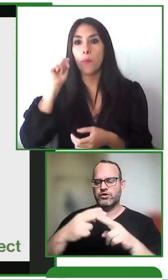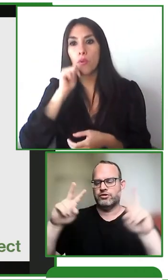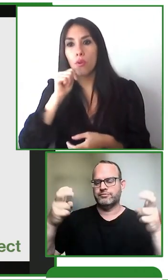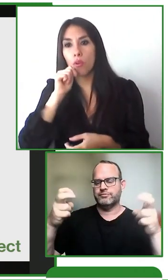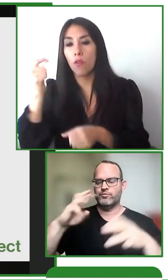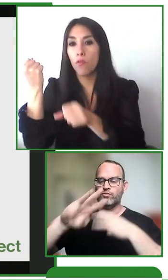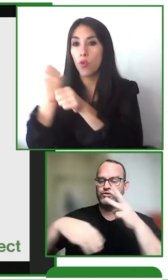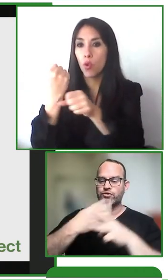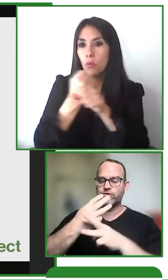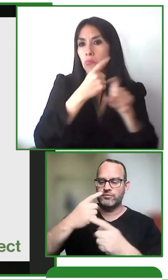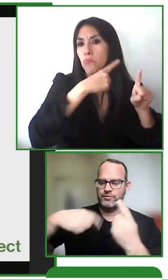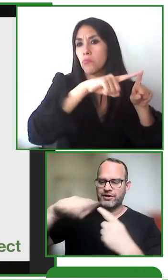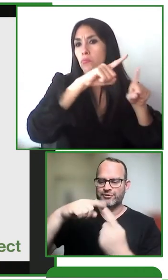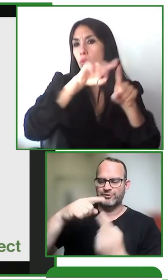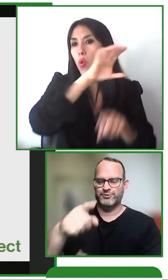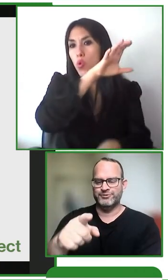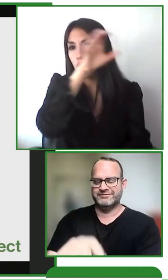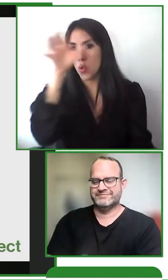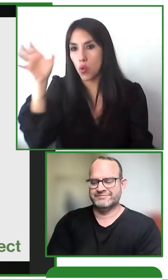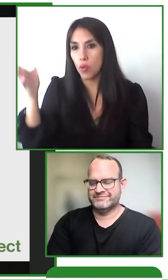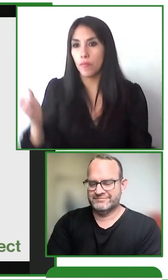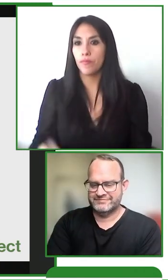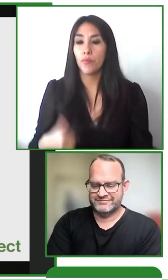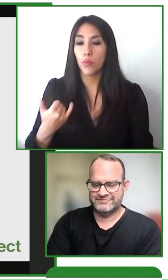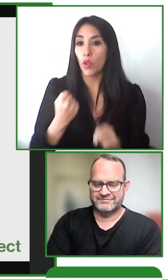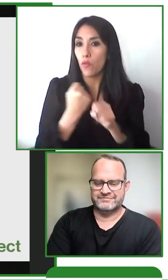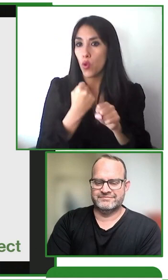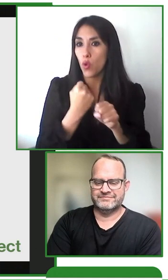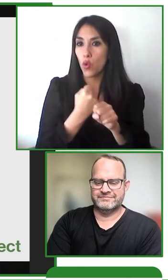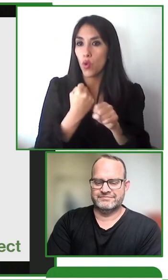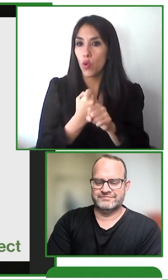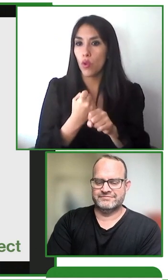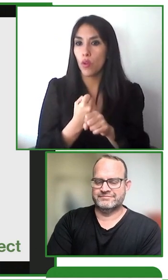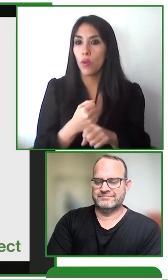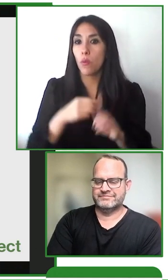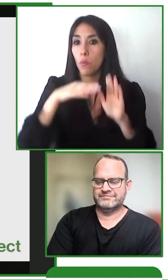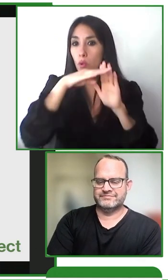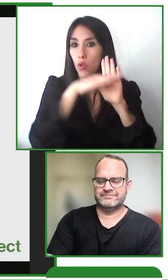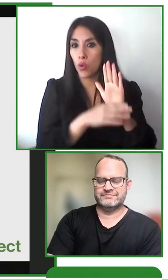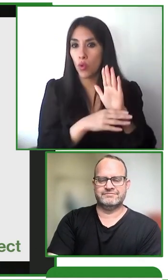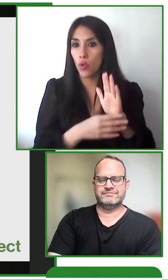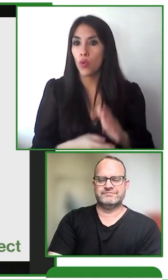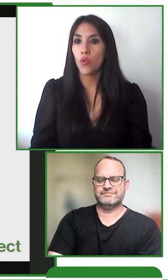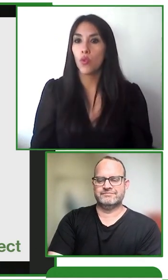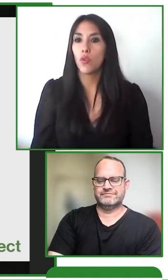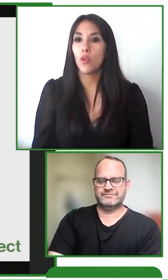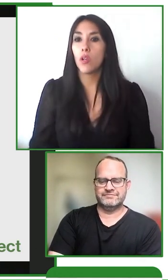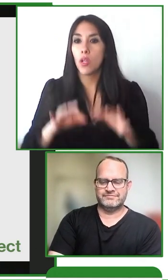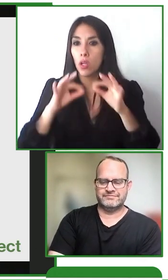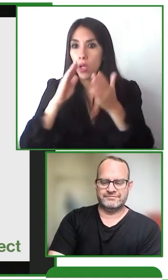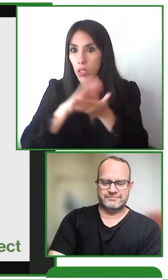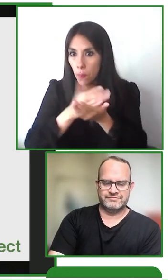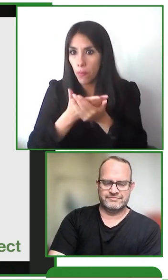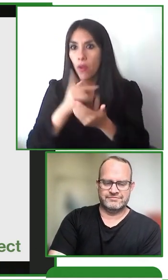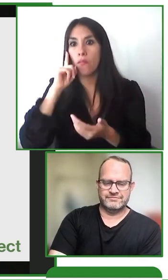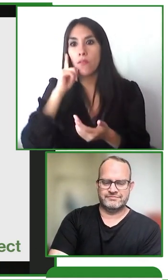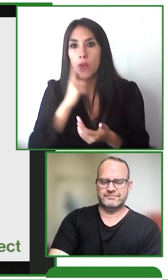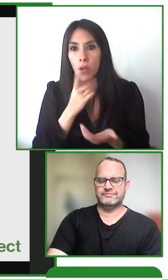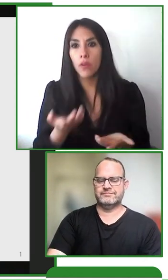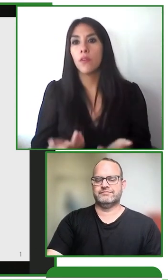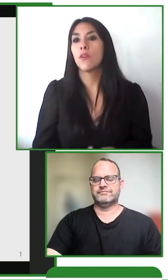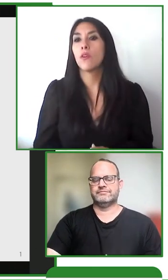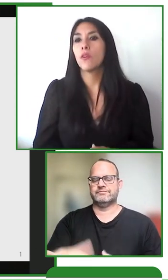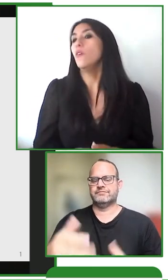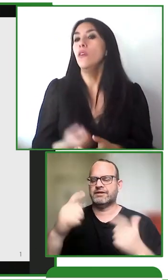en estos programas de educación para sordos. La idea es presentar nuestros proyectos o nuestro proyecto que se llama World Around You